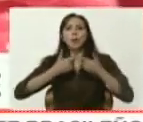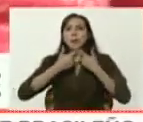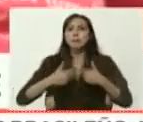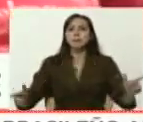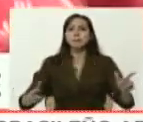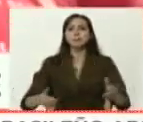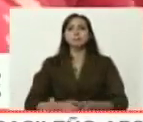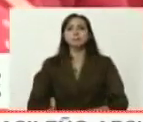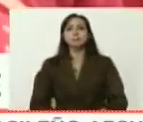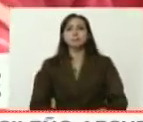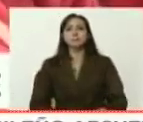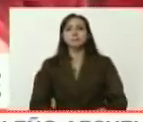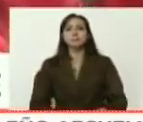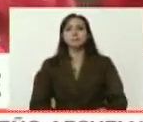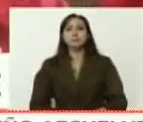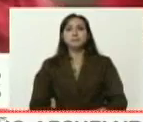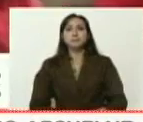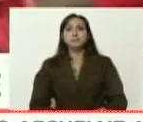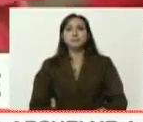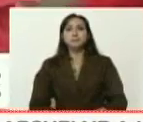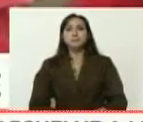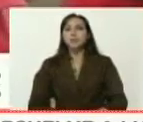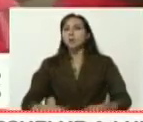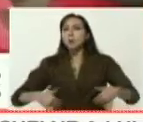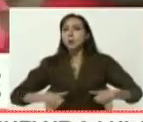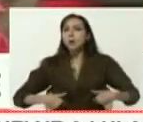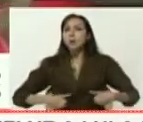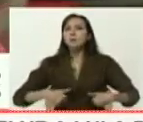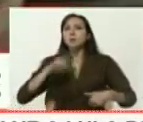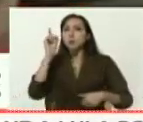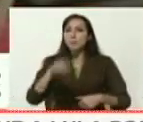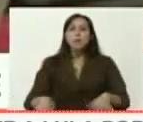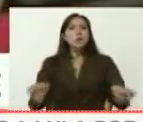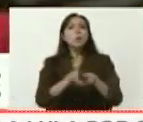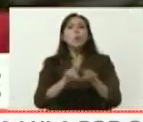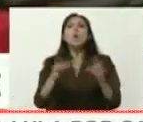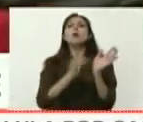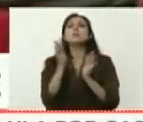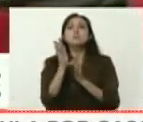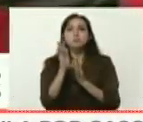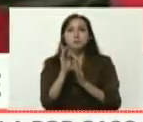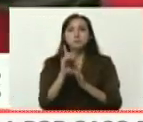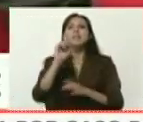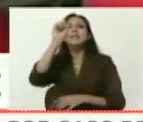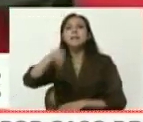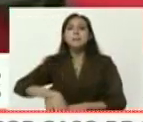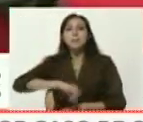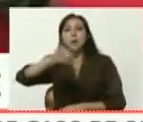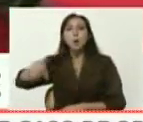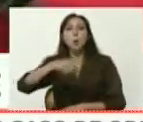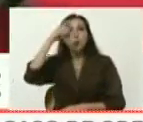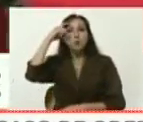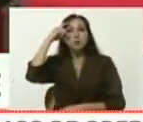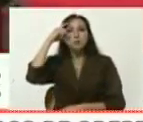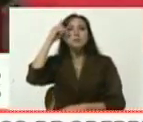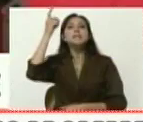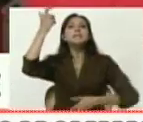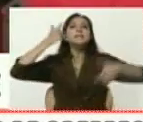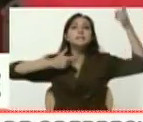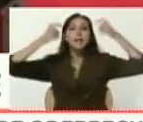que se sacrificó Jesús de Nazaret, Bolívar, Jorge Rodríguez y Hugo